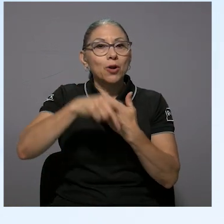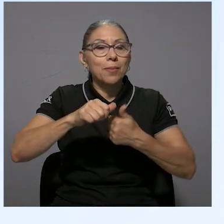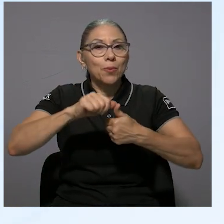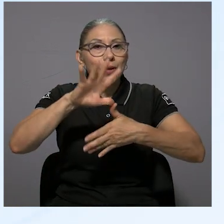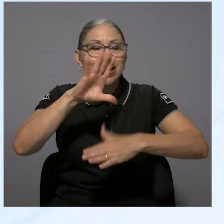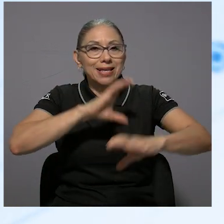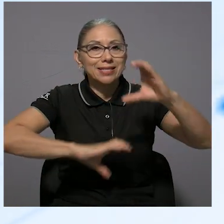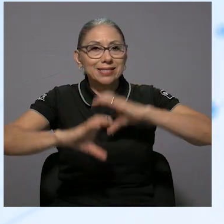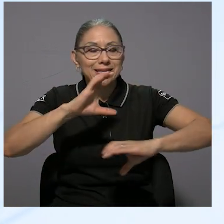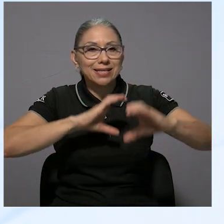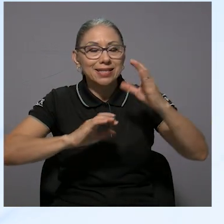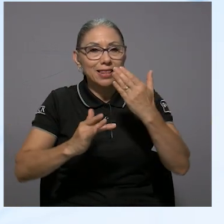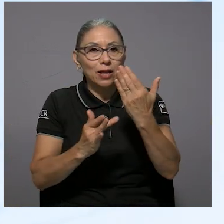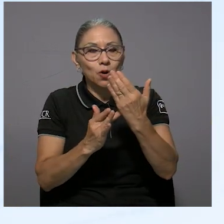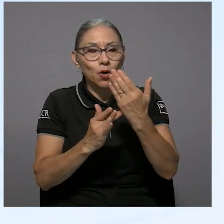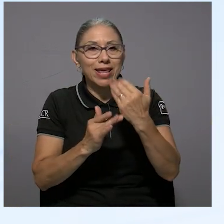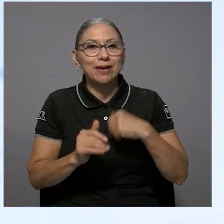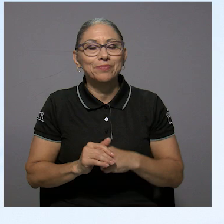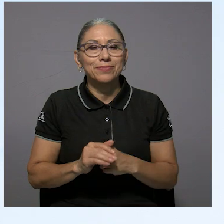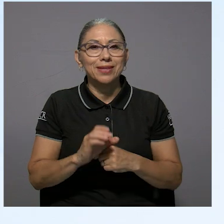Ciencia y Tecnología, CITED.